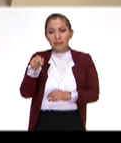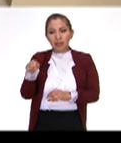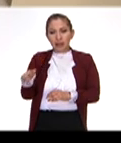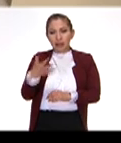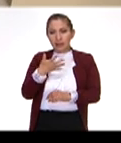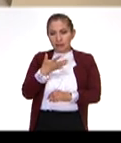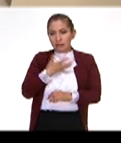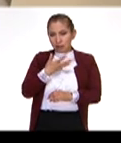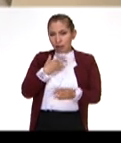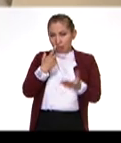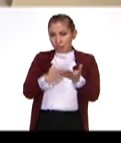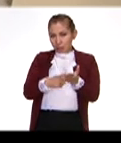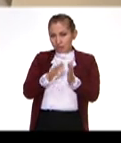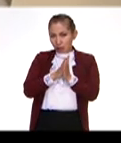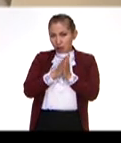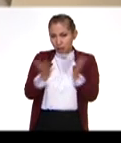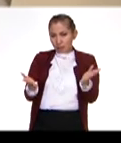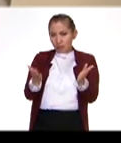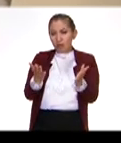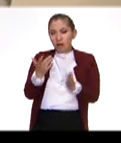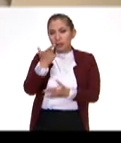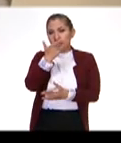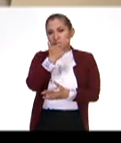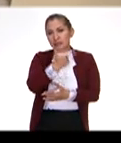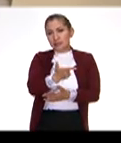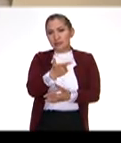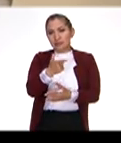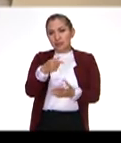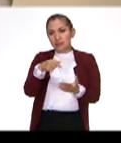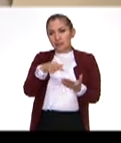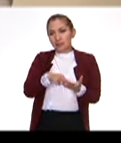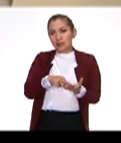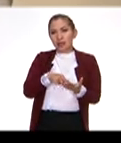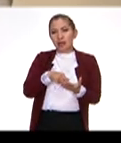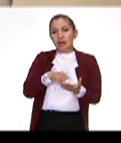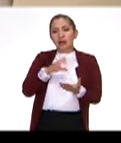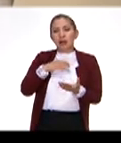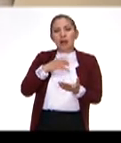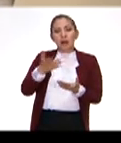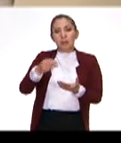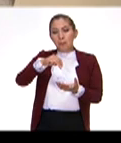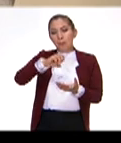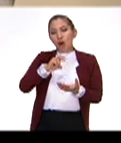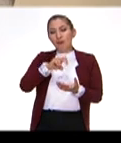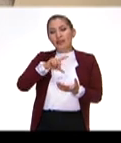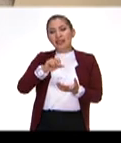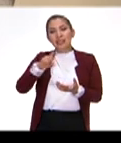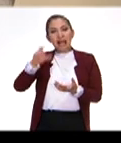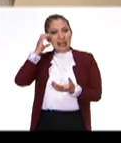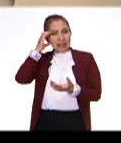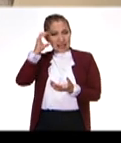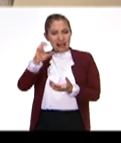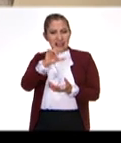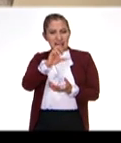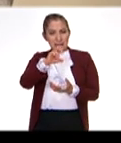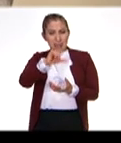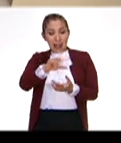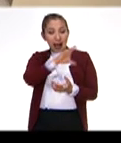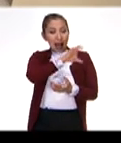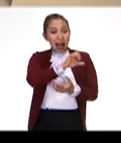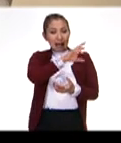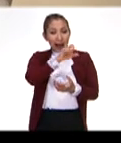viene en un libro de reciente publicación que se llama El móvil del crimen. Carraca tiene